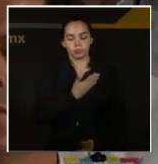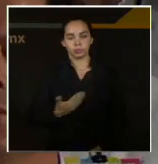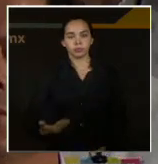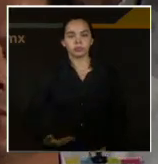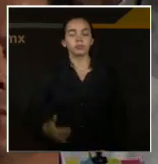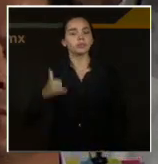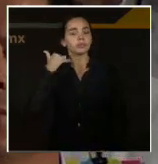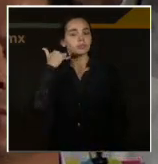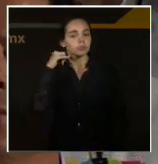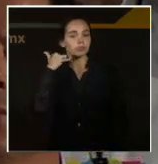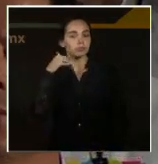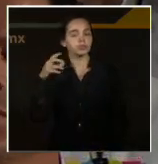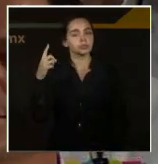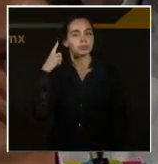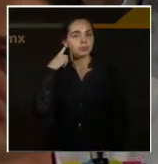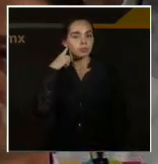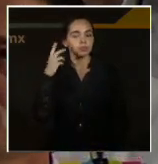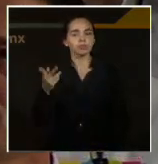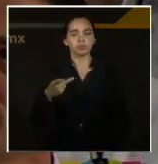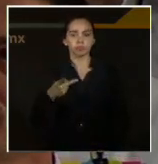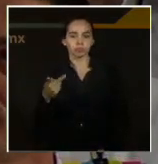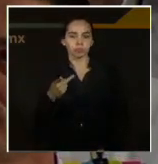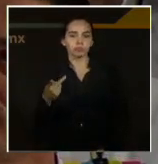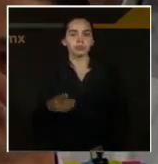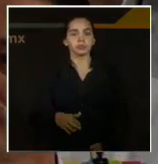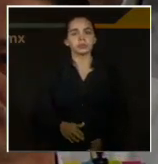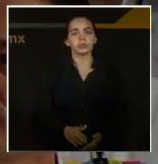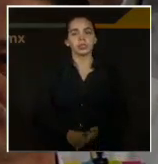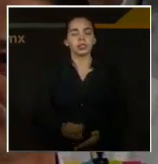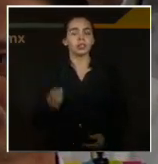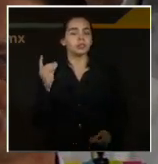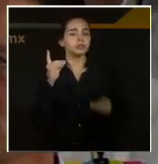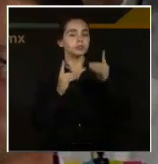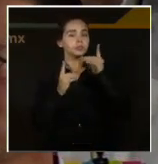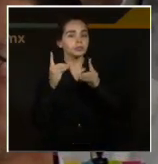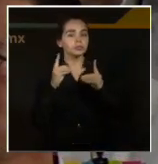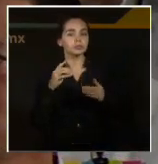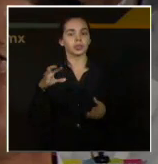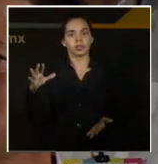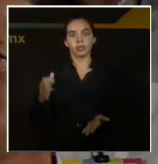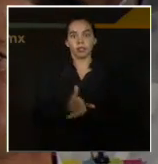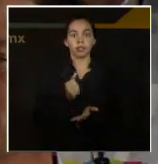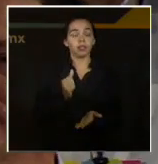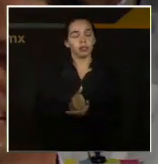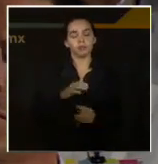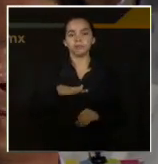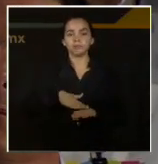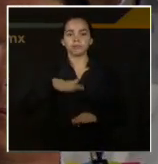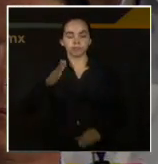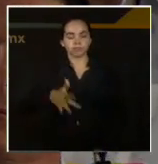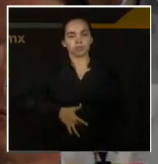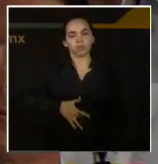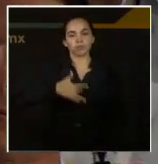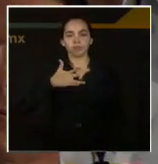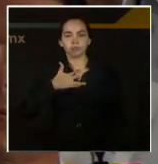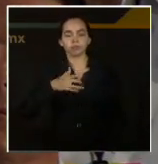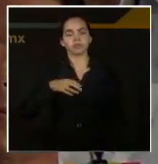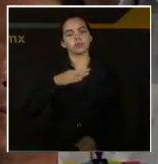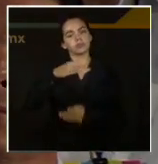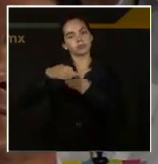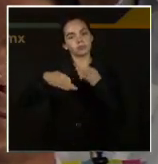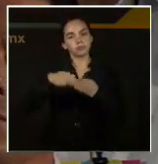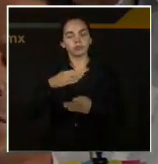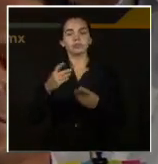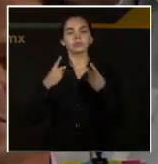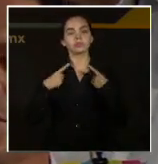Yucatán que escuchen los cuestionamientos, inquietudes y exigencias más sentidas de la sociedad, de